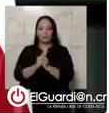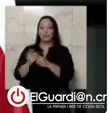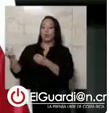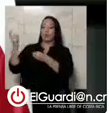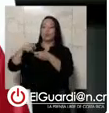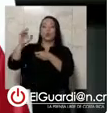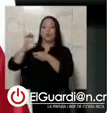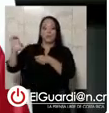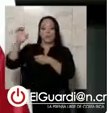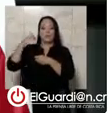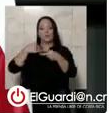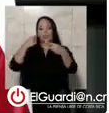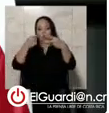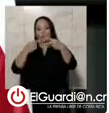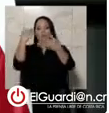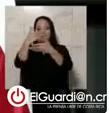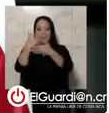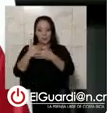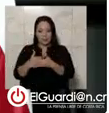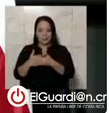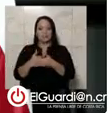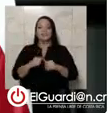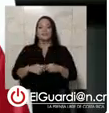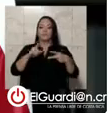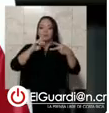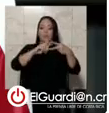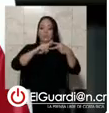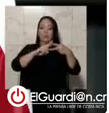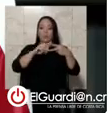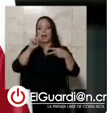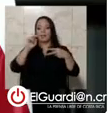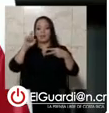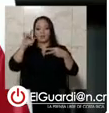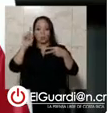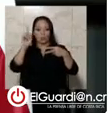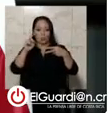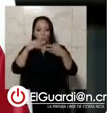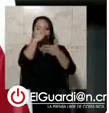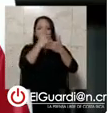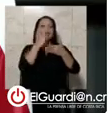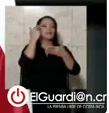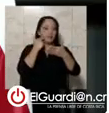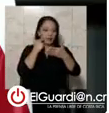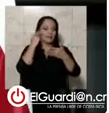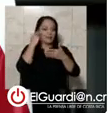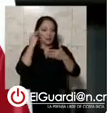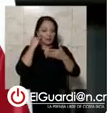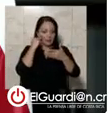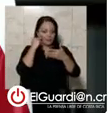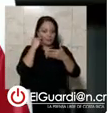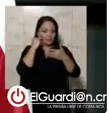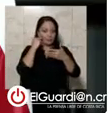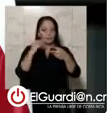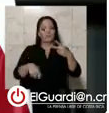Europea tiene 2 listas. Una lista que se llama el anexo 1, que es la lista negra, la lista